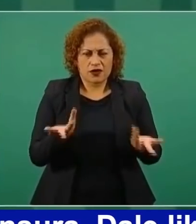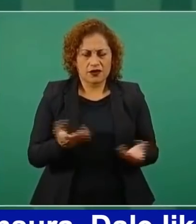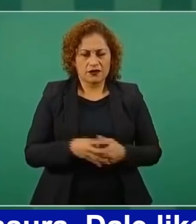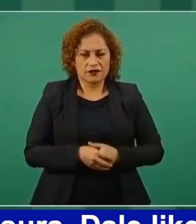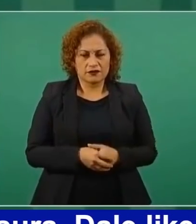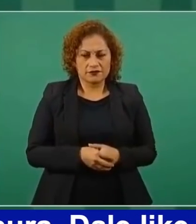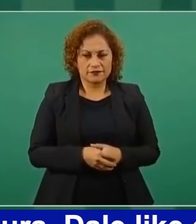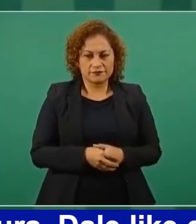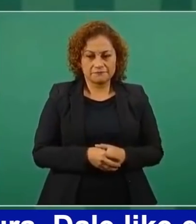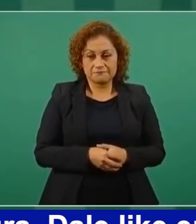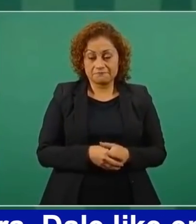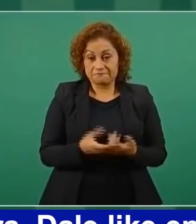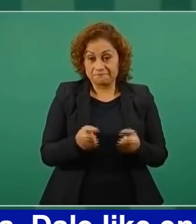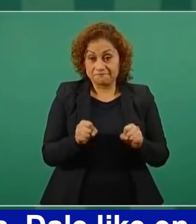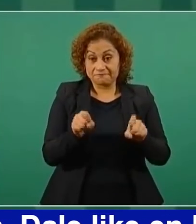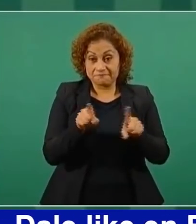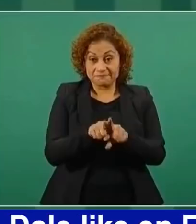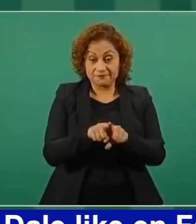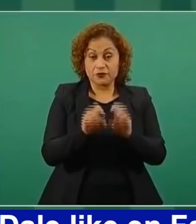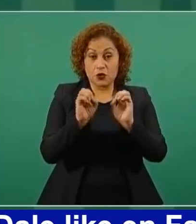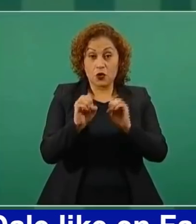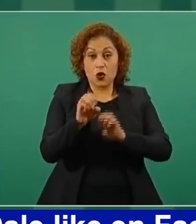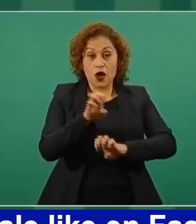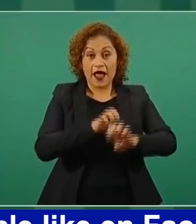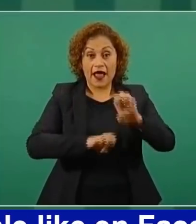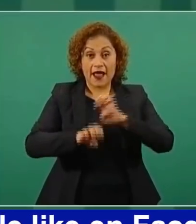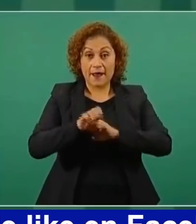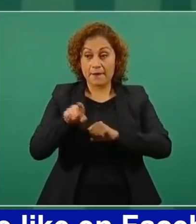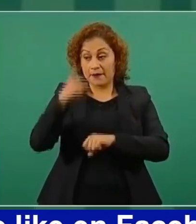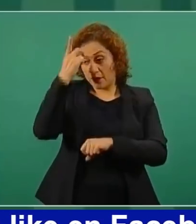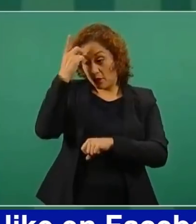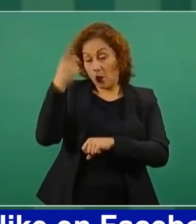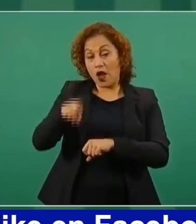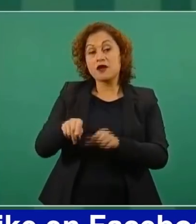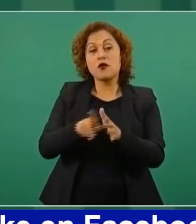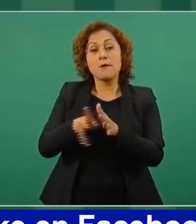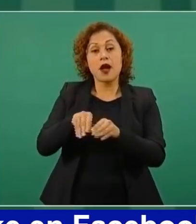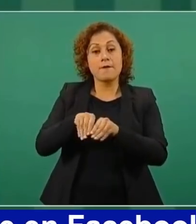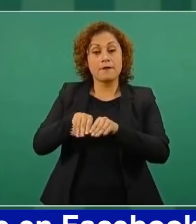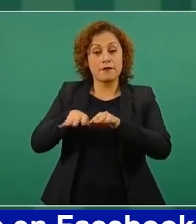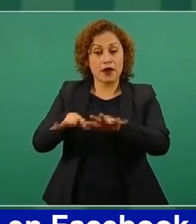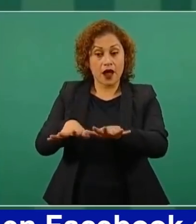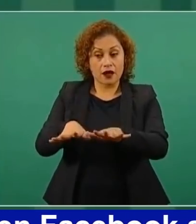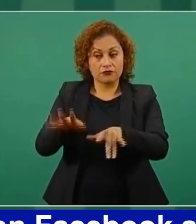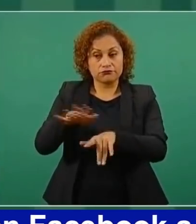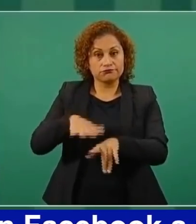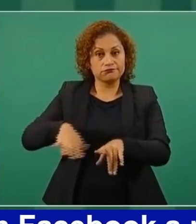empresarios con medios de comunicación. ¿Cuántos medios de comunicación están en manos de